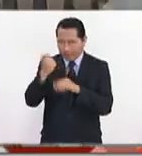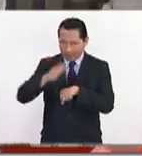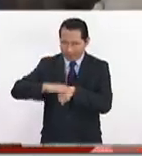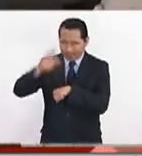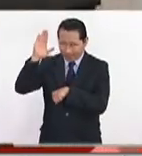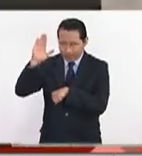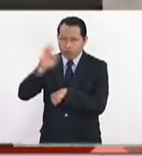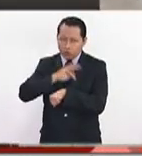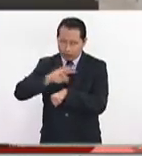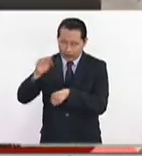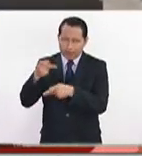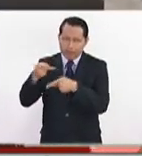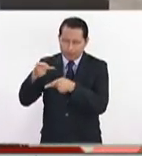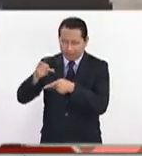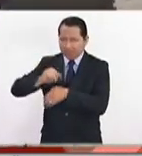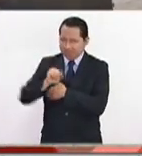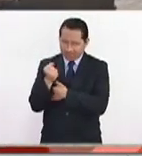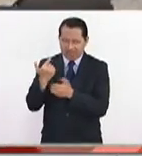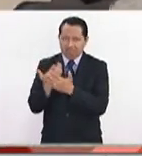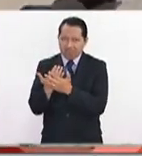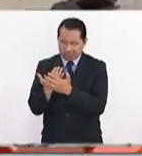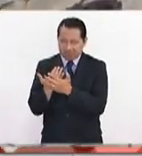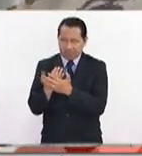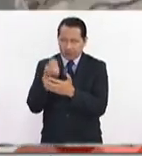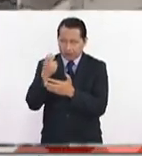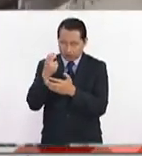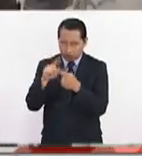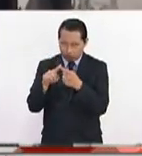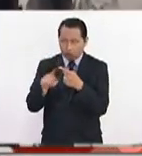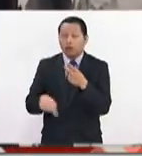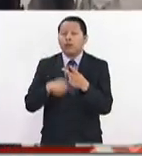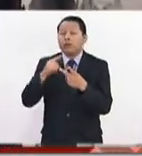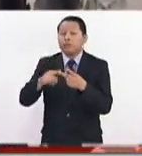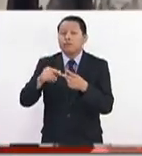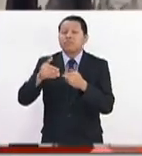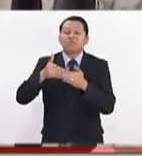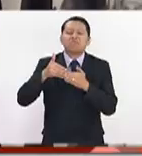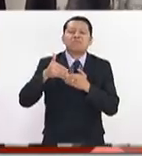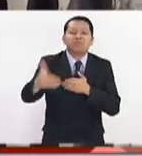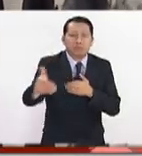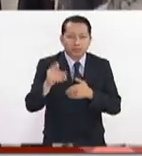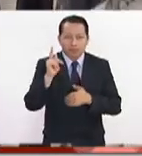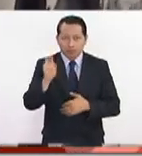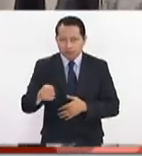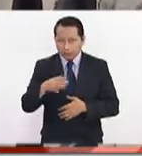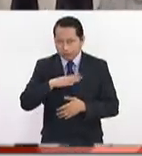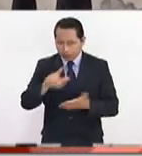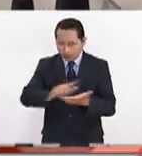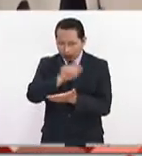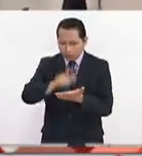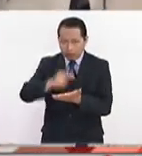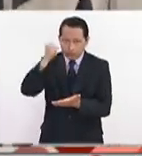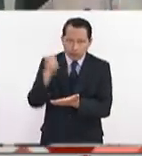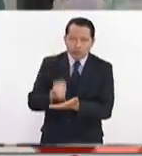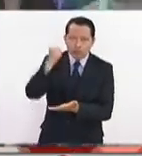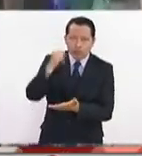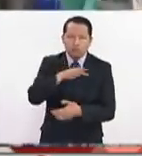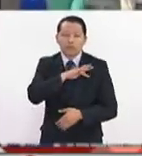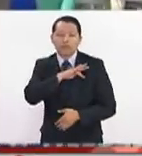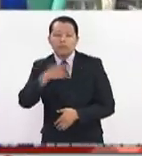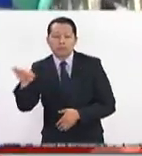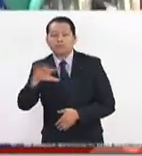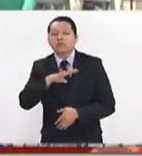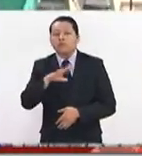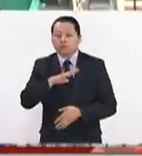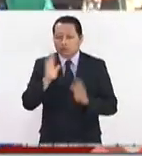utilice. Esto es lo inmediato. Ahora, hacia mediano y largo plazo, a partir de la emisión de la ley, vamos a poder tener